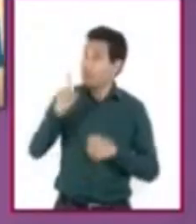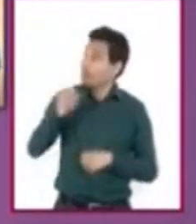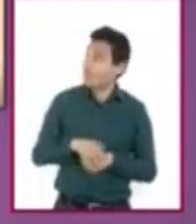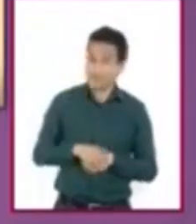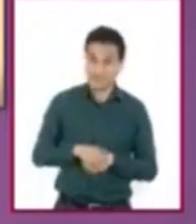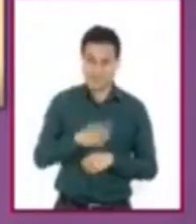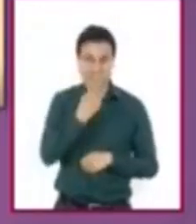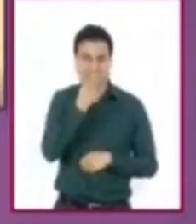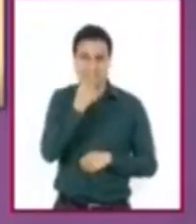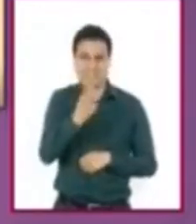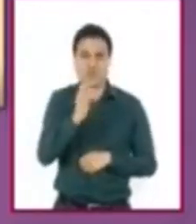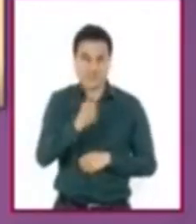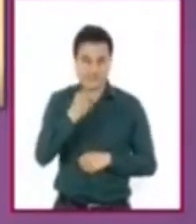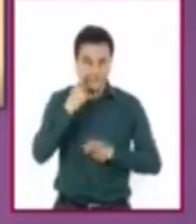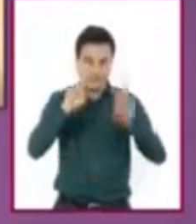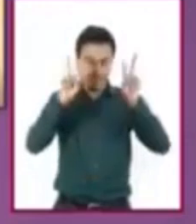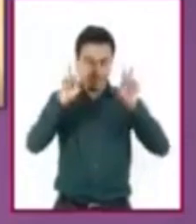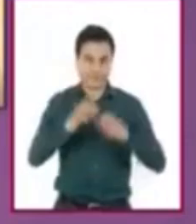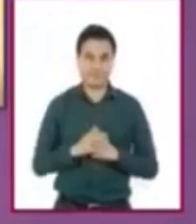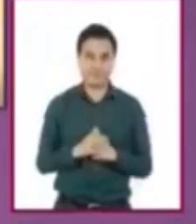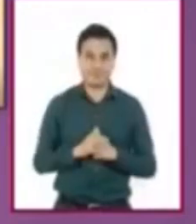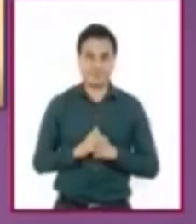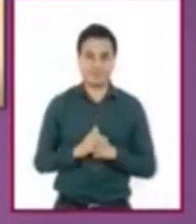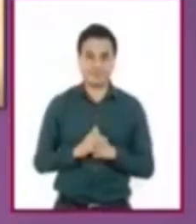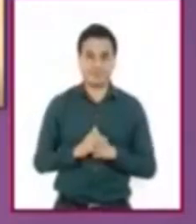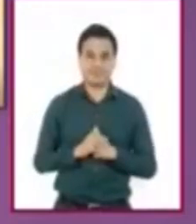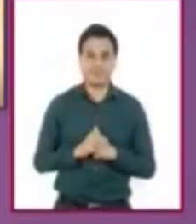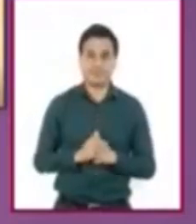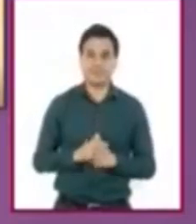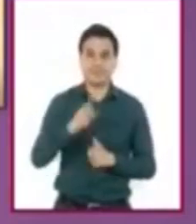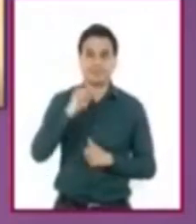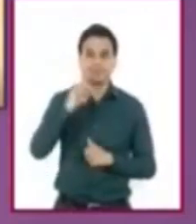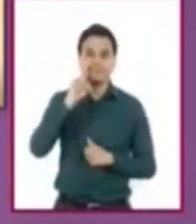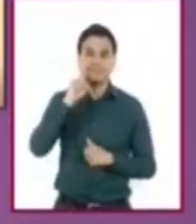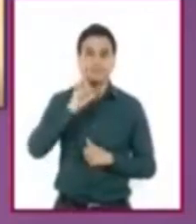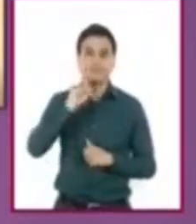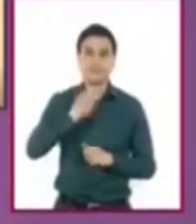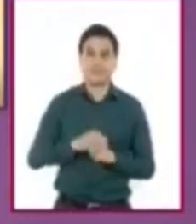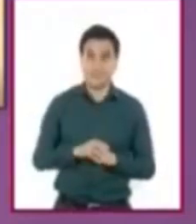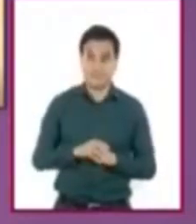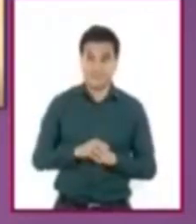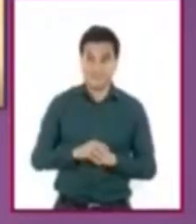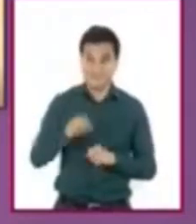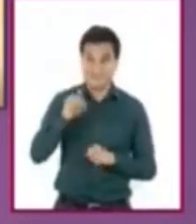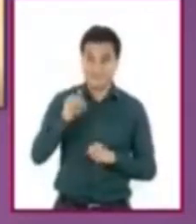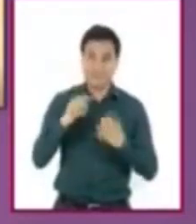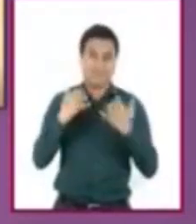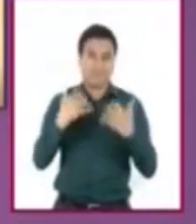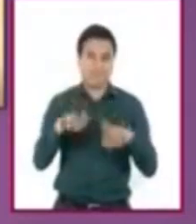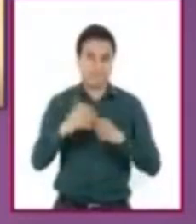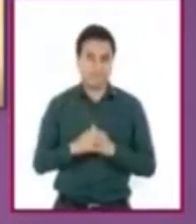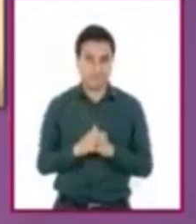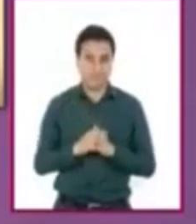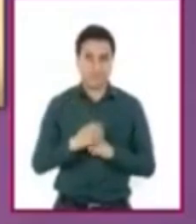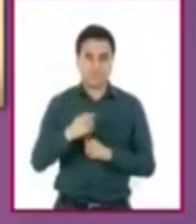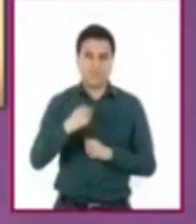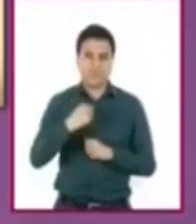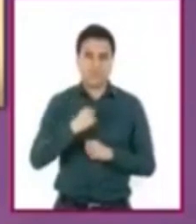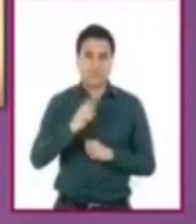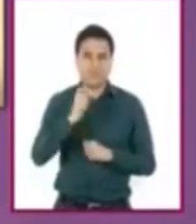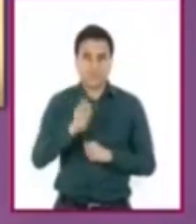lo siguiente: Mas como la providencia tenía ordenado de que las gentes se convirtiesen a nuestra santa fe